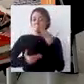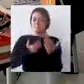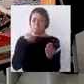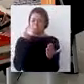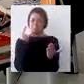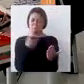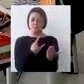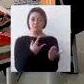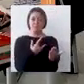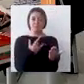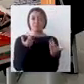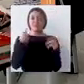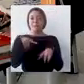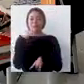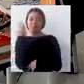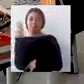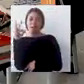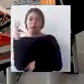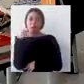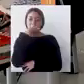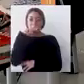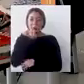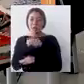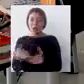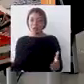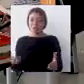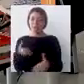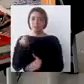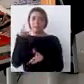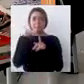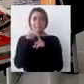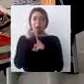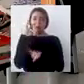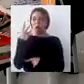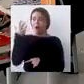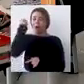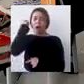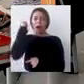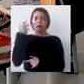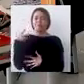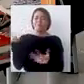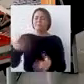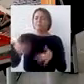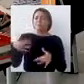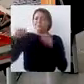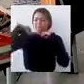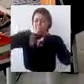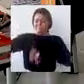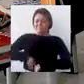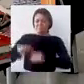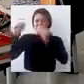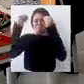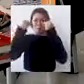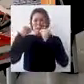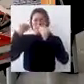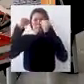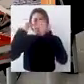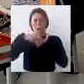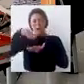han incrementado su vocabulario, que tenía unas palabras que no conocían y que vinieron a conocer con esta literatura,